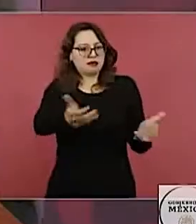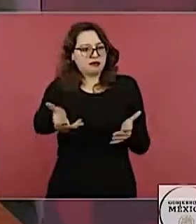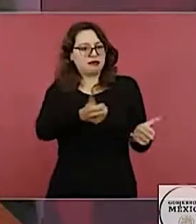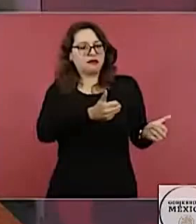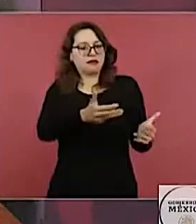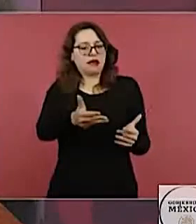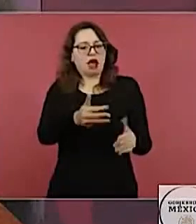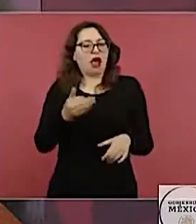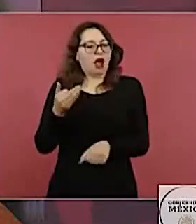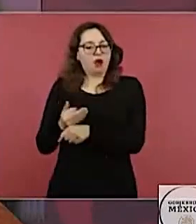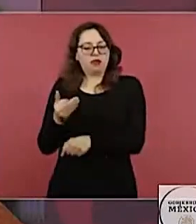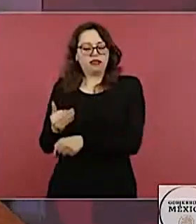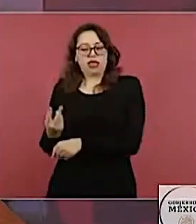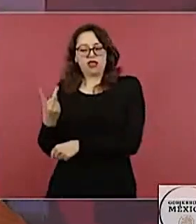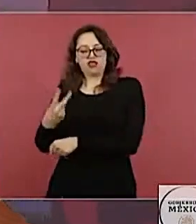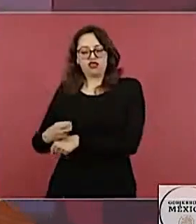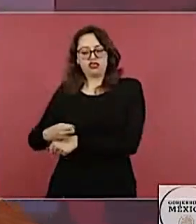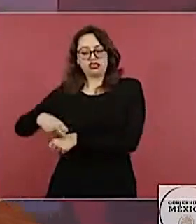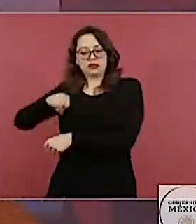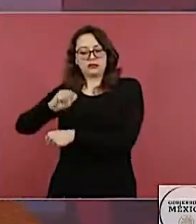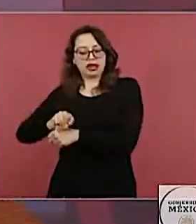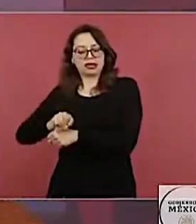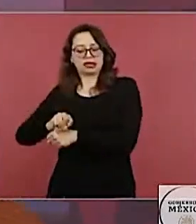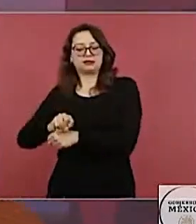carnes por algunos